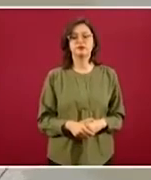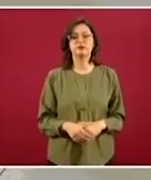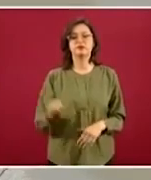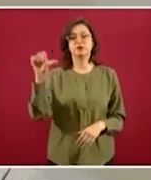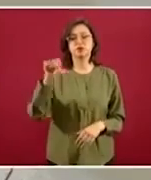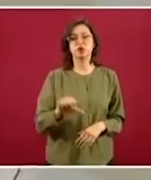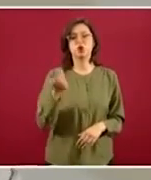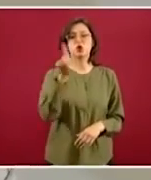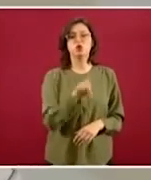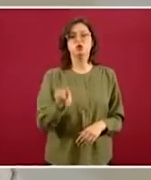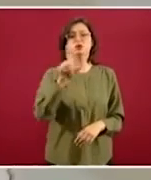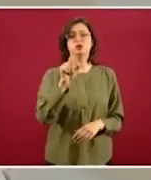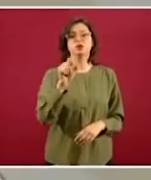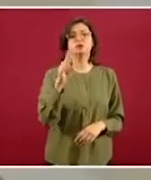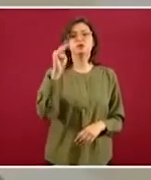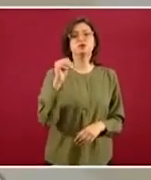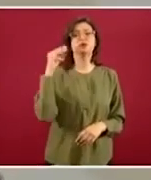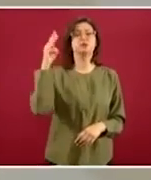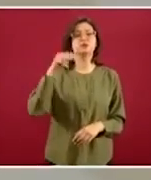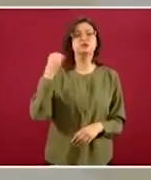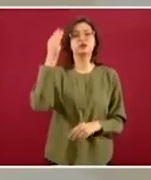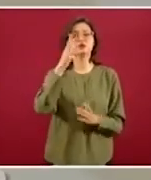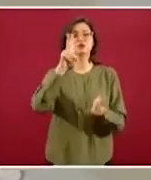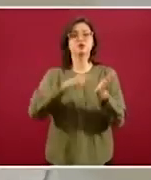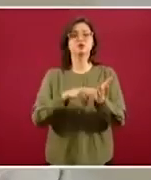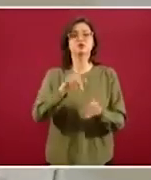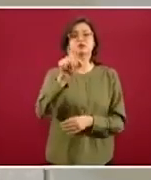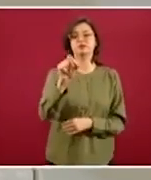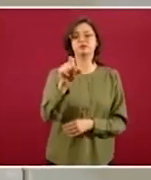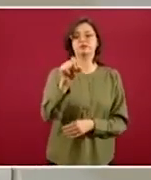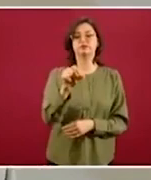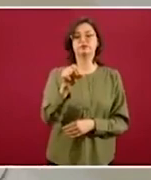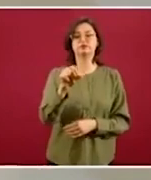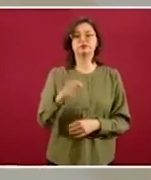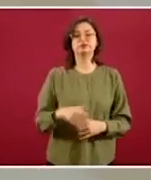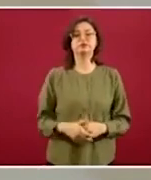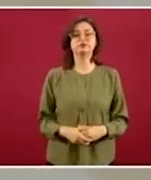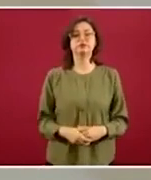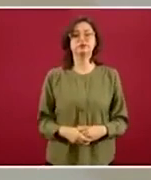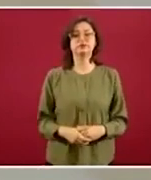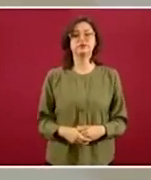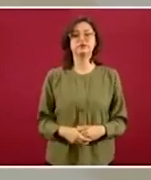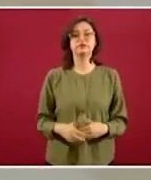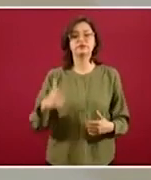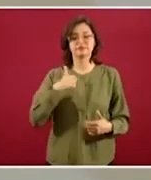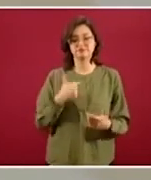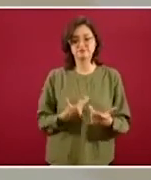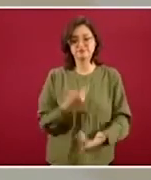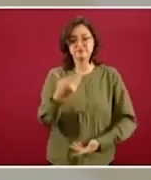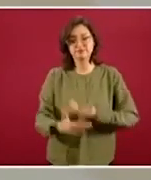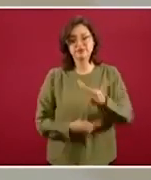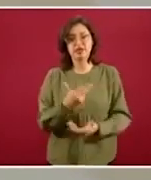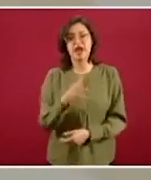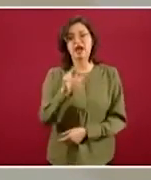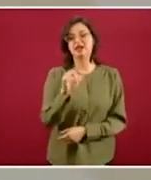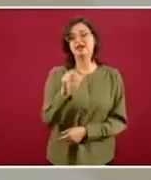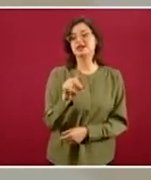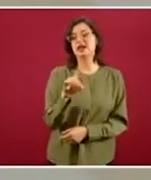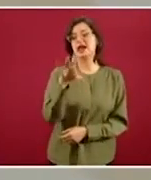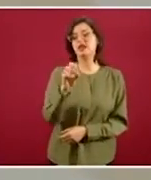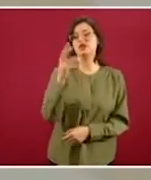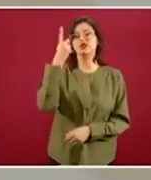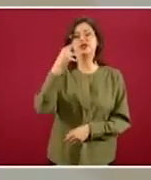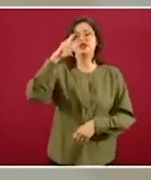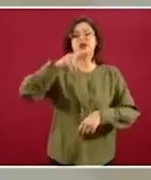domingo 29 de marzo del 2020, estamos su servidor, Ricardo Cortés Alcalá, director